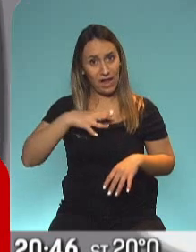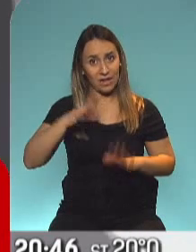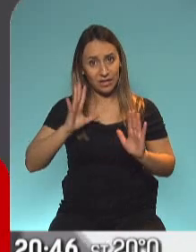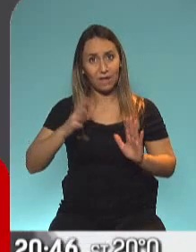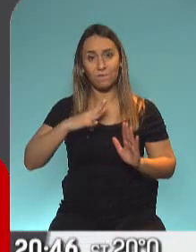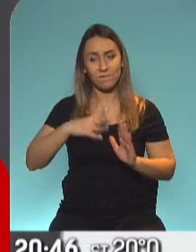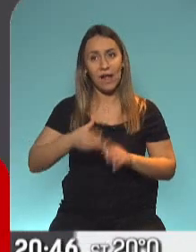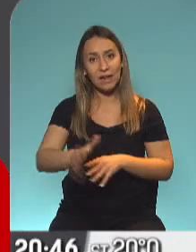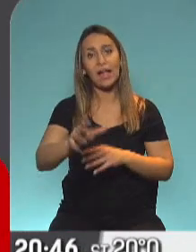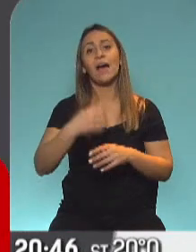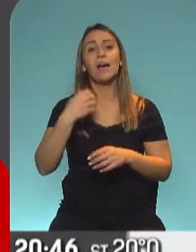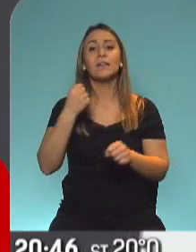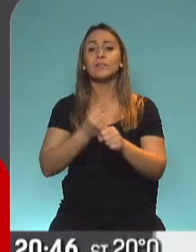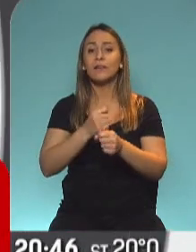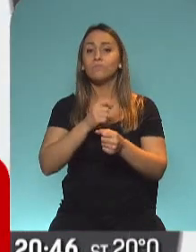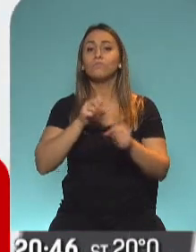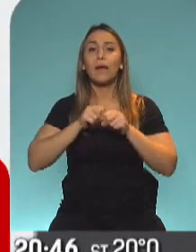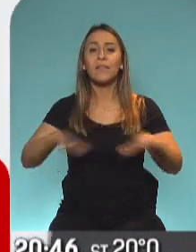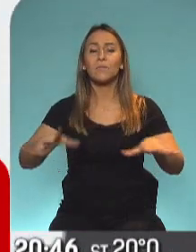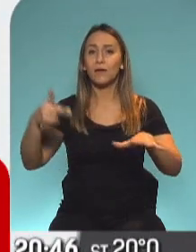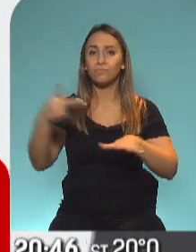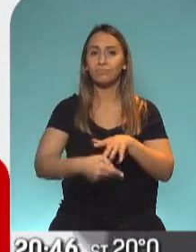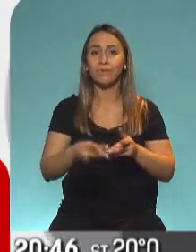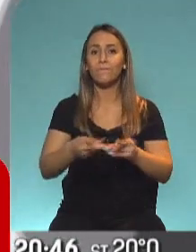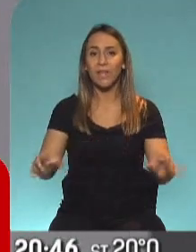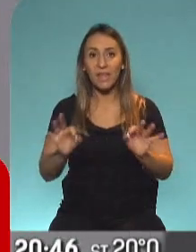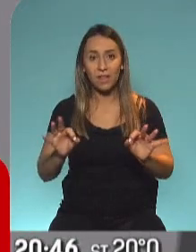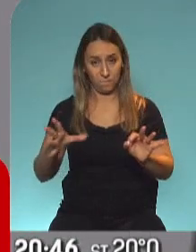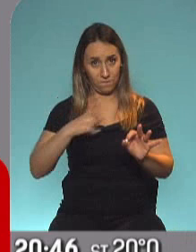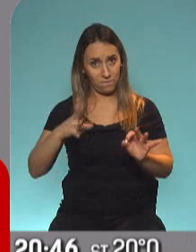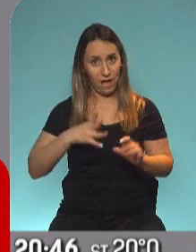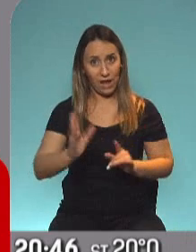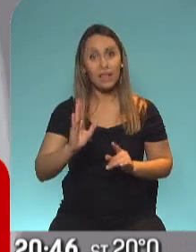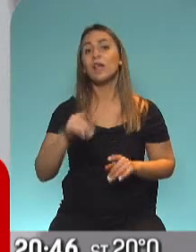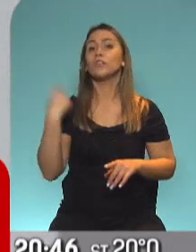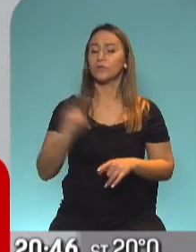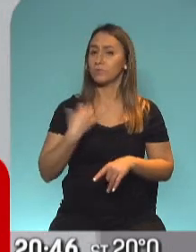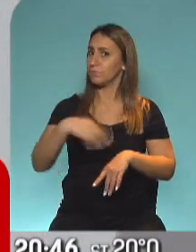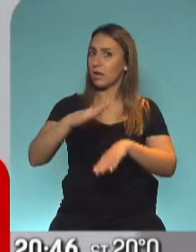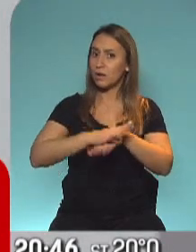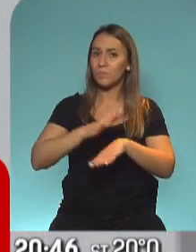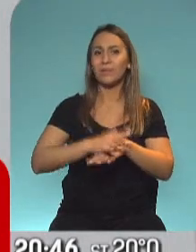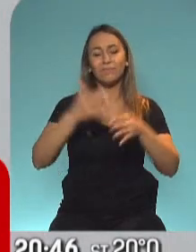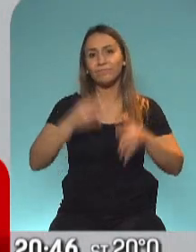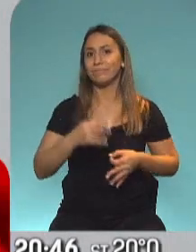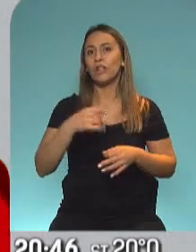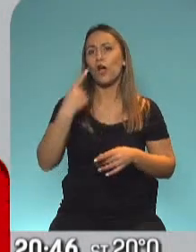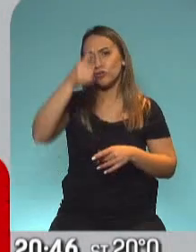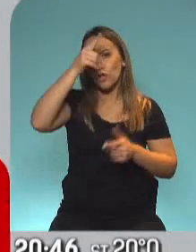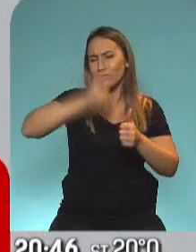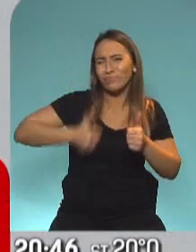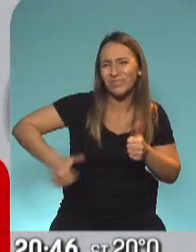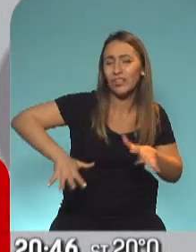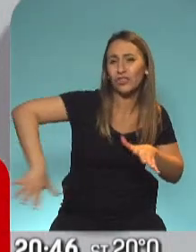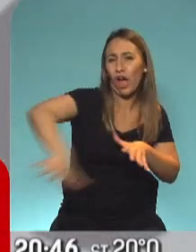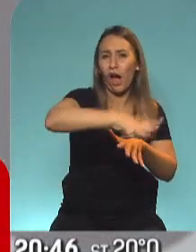superar esta pandemia, y tenemos que ser responsables cada uno individualmente. No podemos poner controles en todos los lugares. Nosotros insistimos mucho sobre